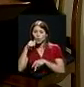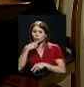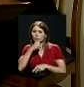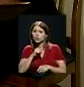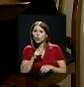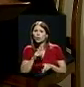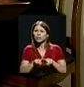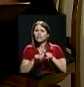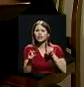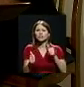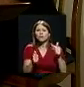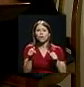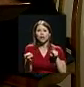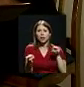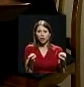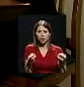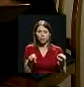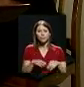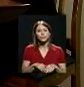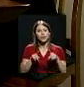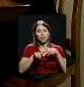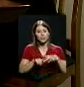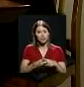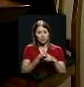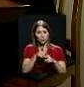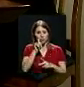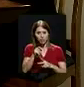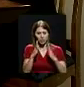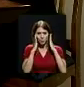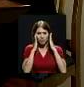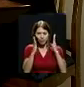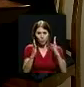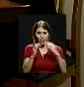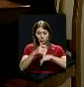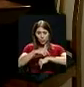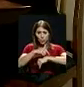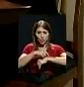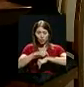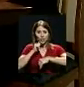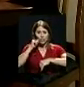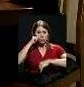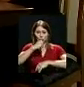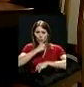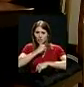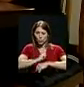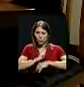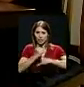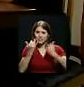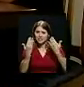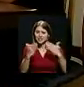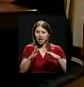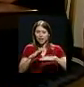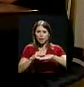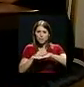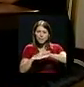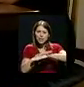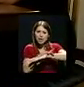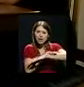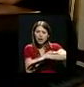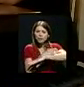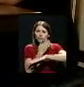una persona de adulto mayor Okay empezando porque hay que tomar en cuenta cuando se llega a la etapa de adulto mayor la piel Tiene ciertos